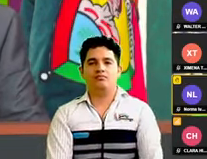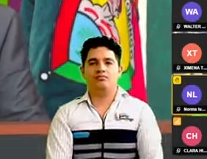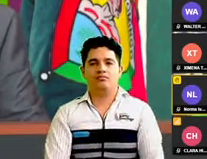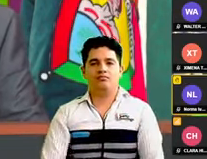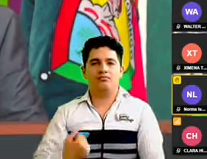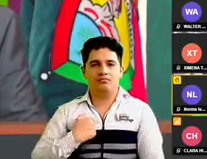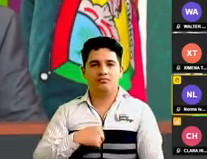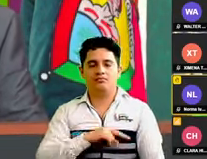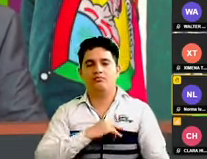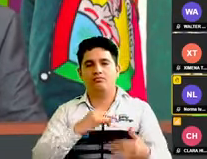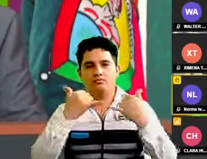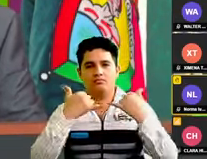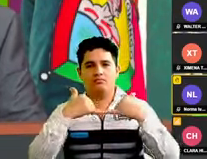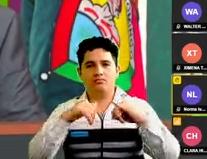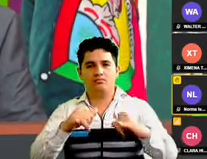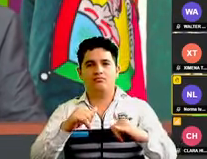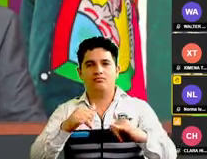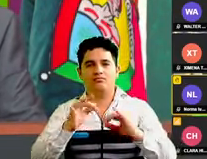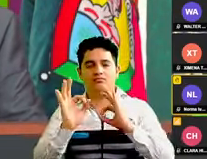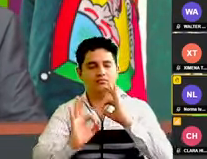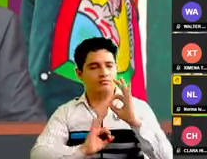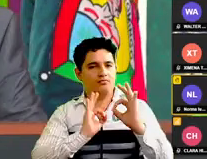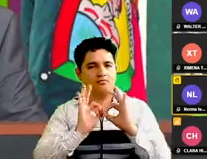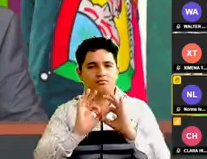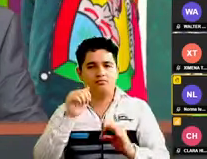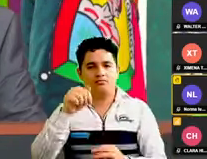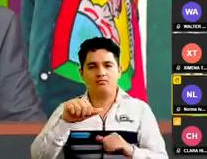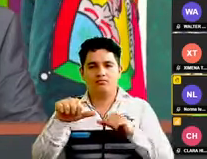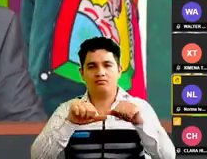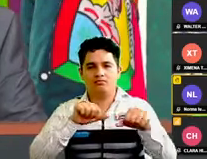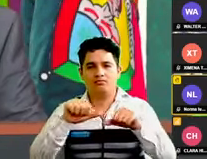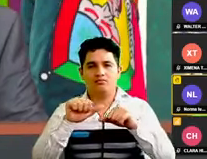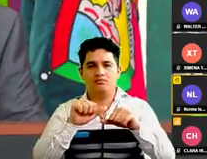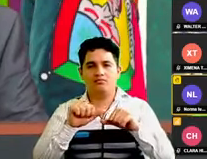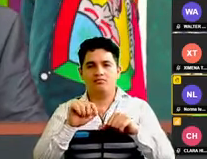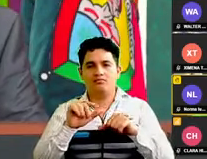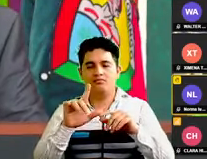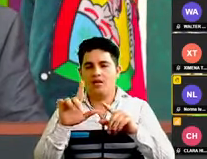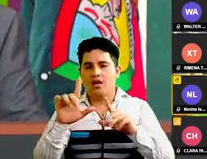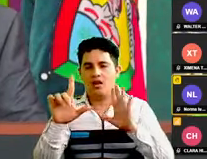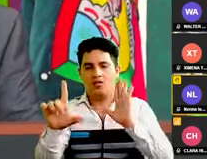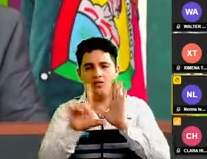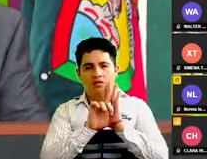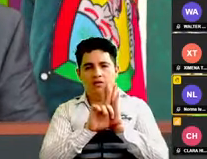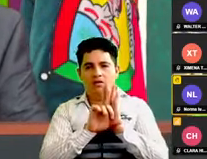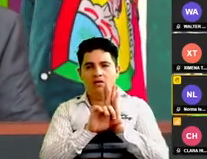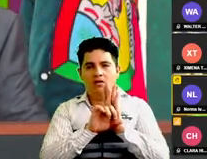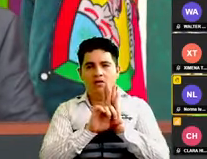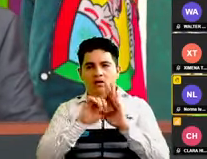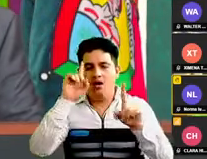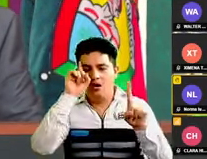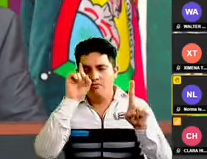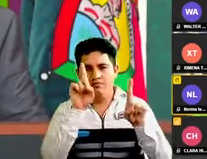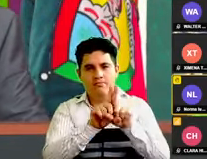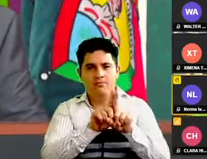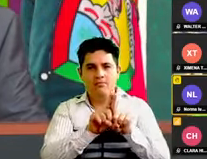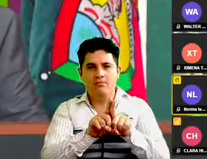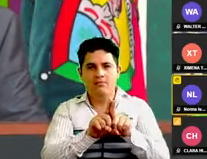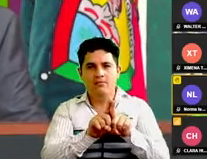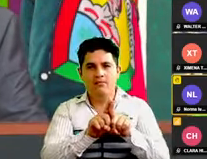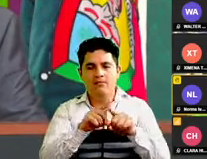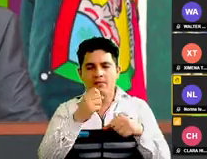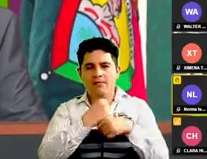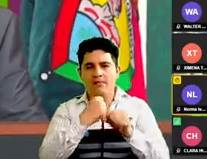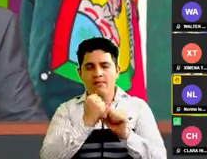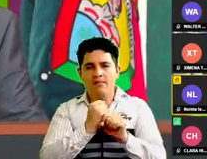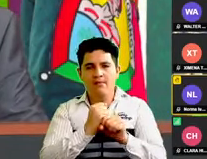las tareas, cada uno de las que nos corresponde, la parte administrativa y la parte legislativa, en coherencia con el planteamiento hecho en la